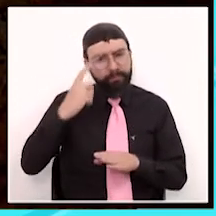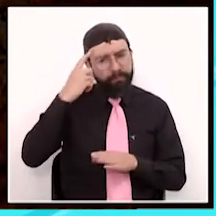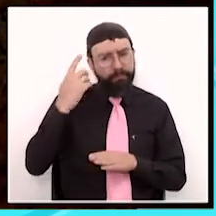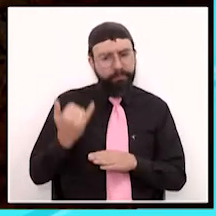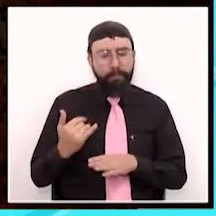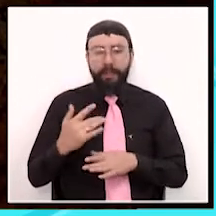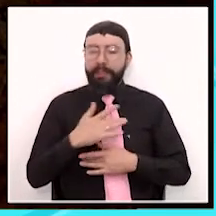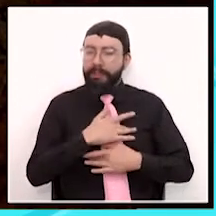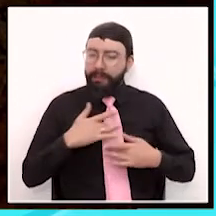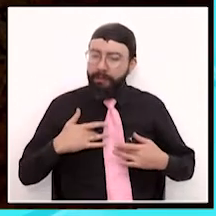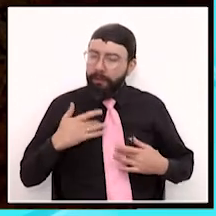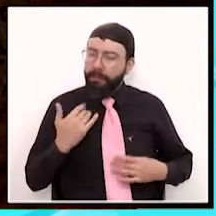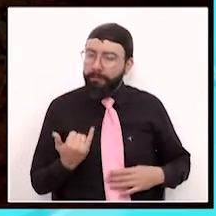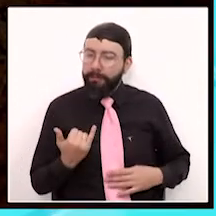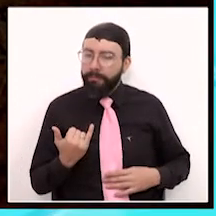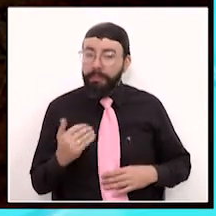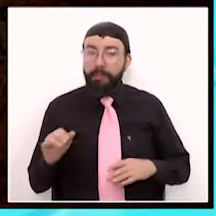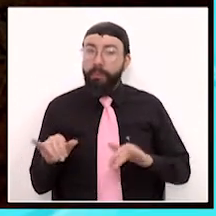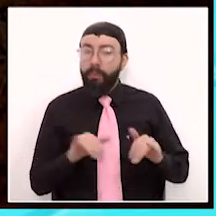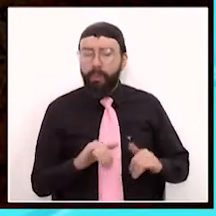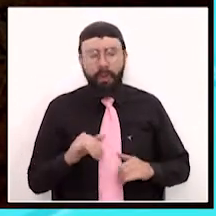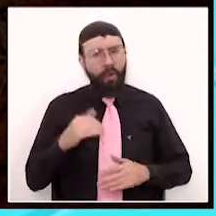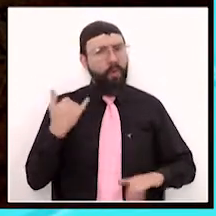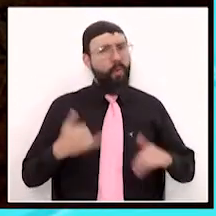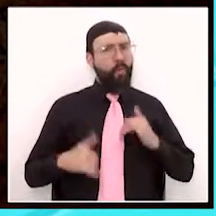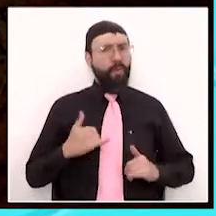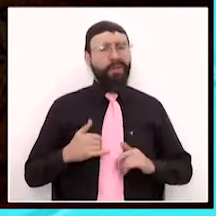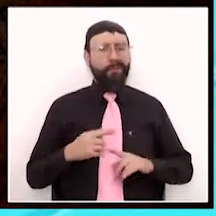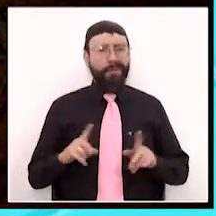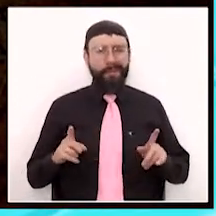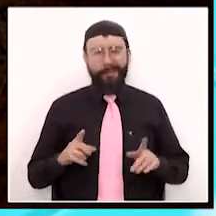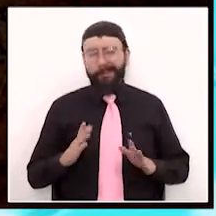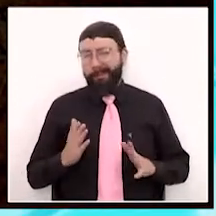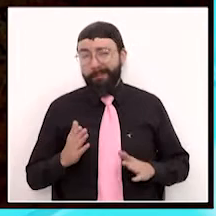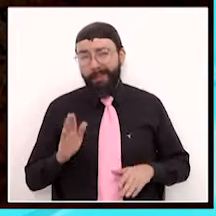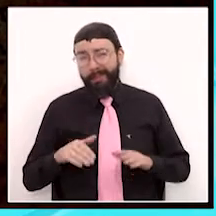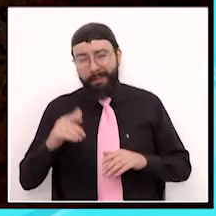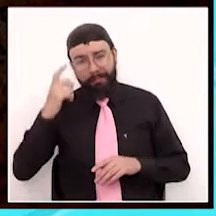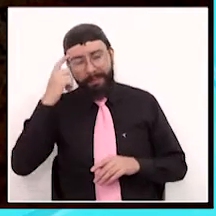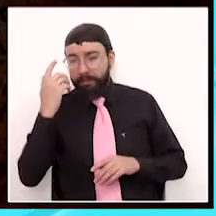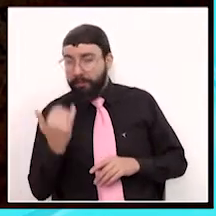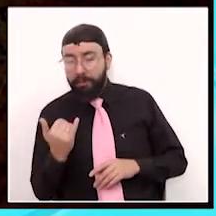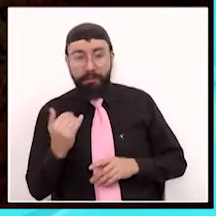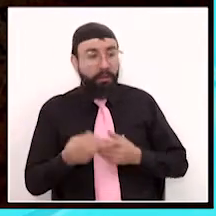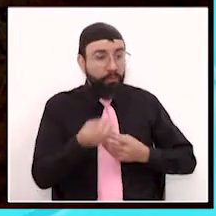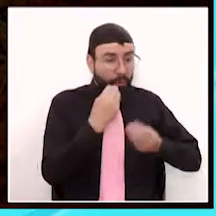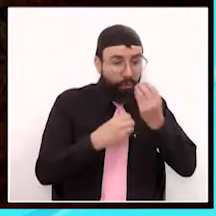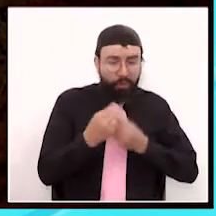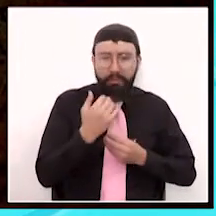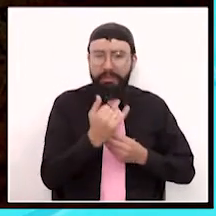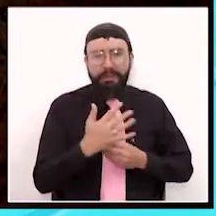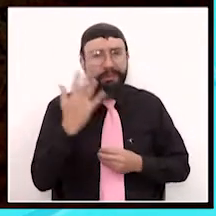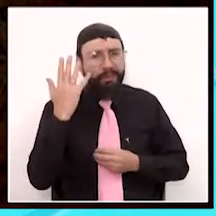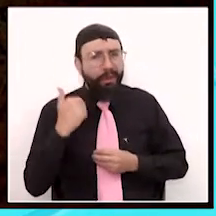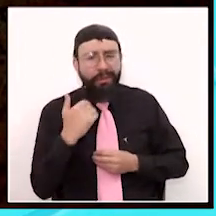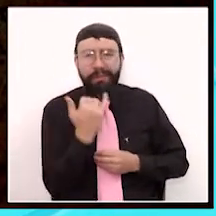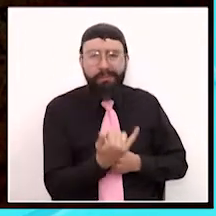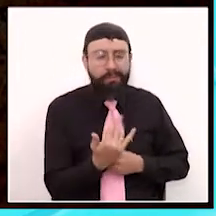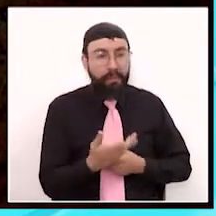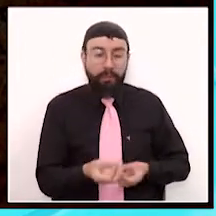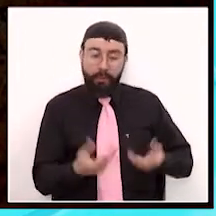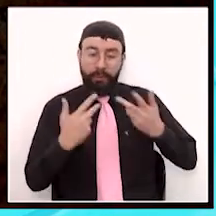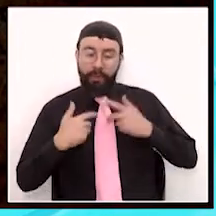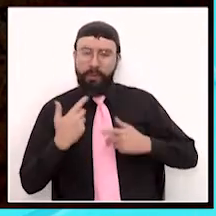salud es un juego y entonces no pensamos que los alimentos que elegimos diariamente, que son los que nos dan realmente el